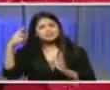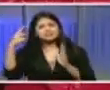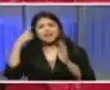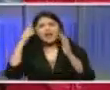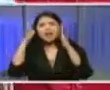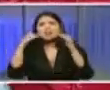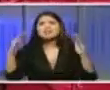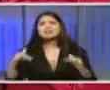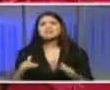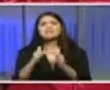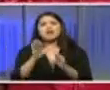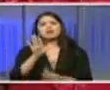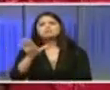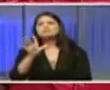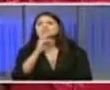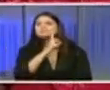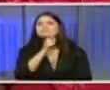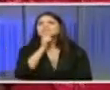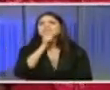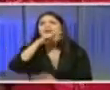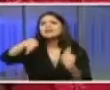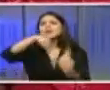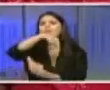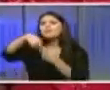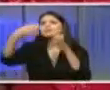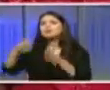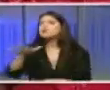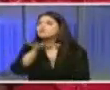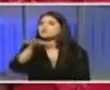¿dónde están aquellos que se llamaban revolucionarios